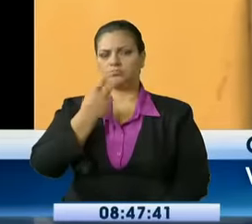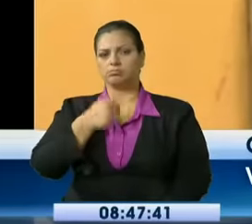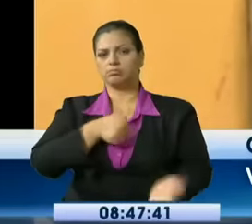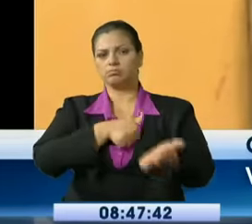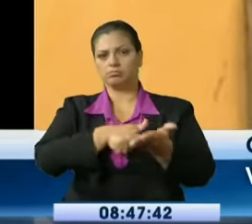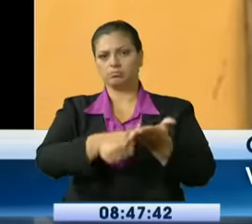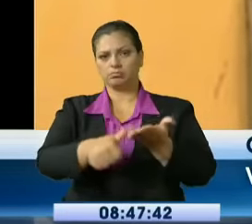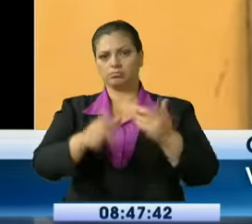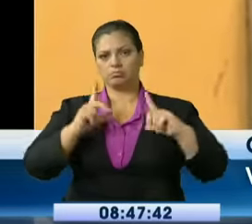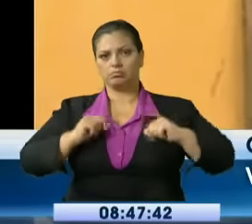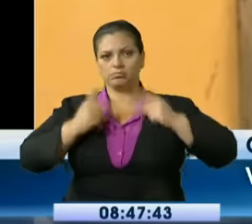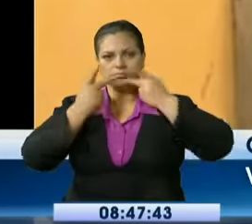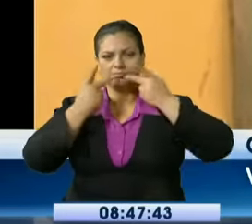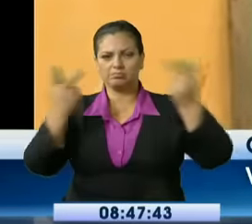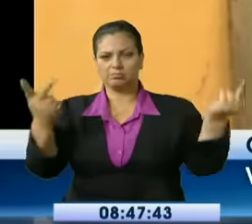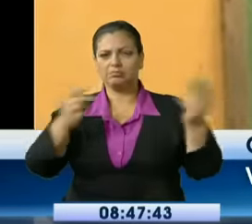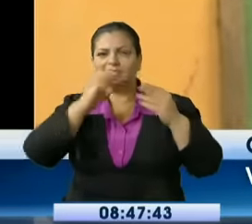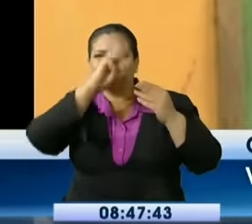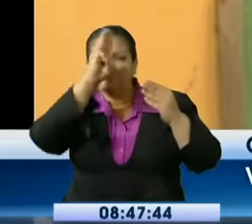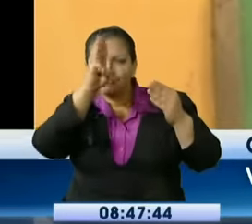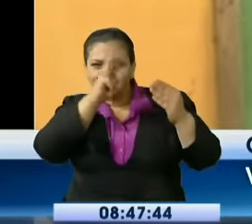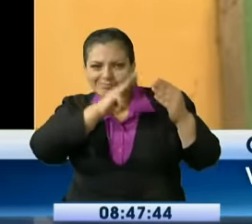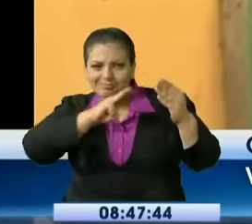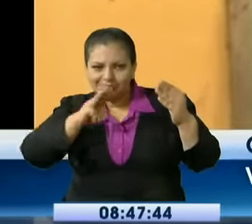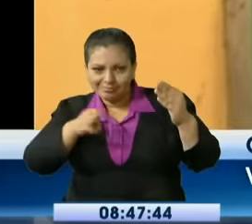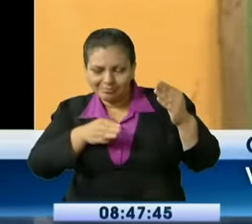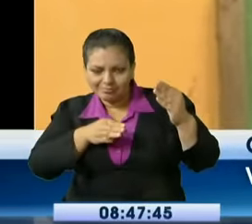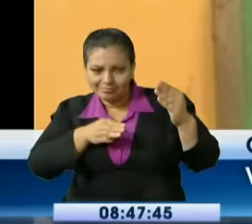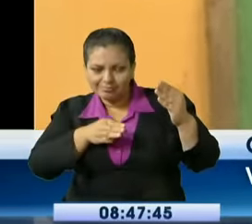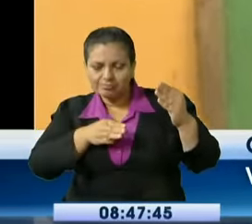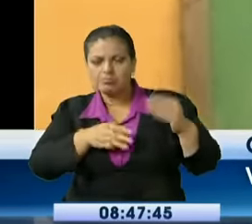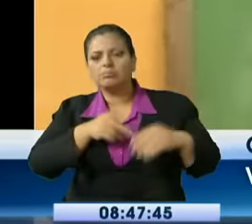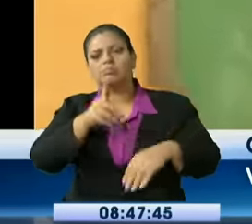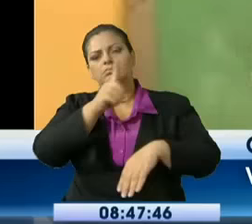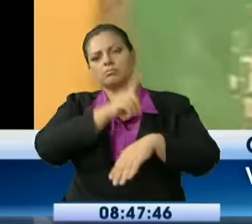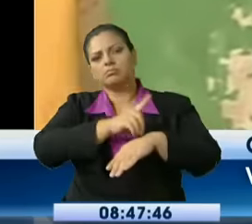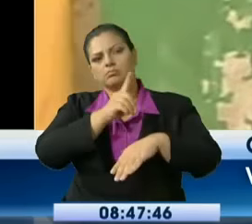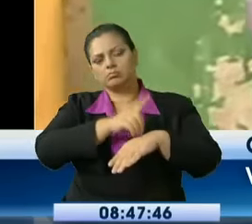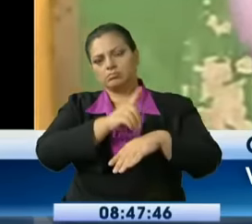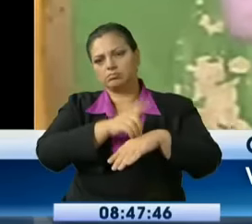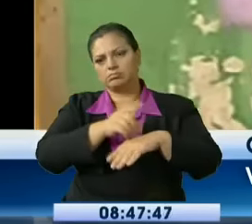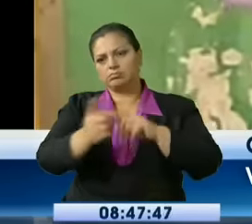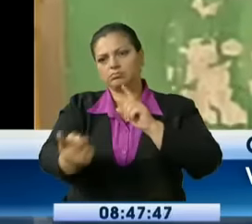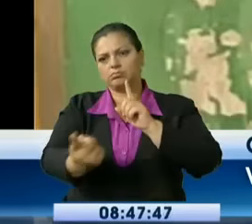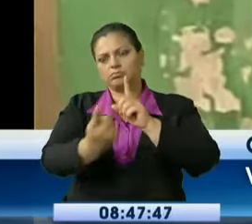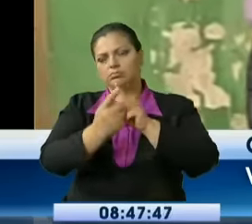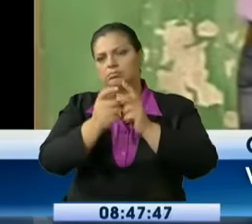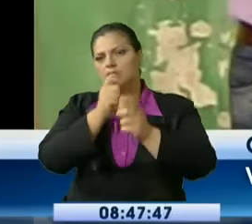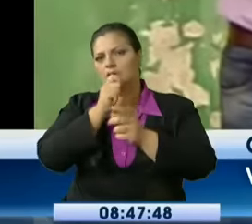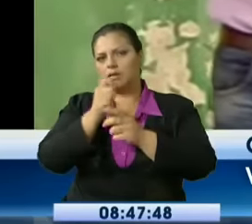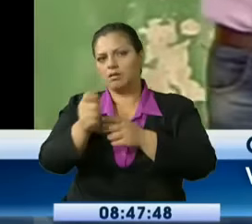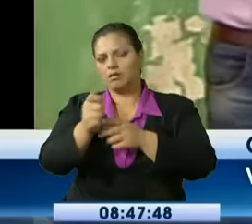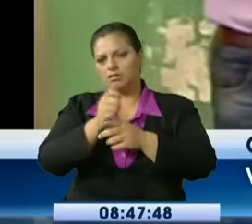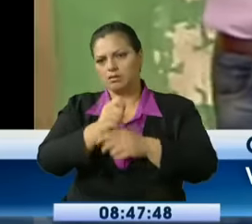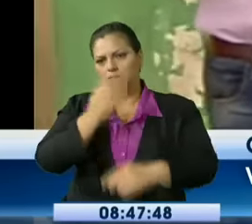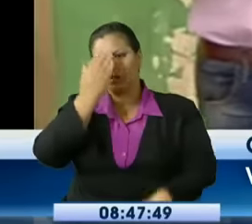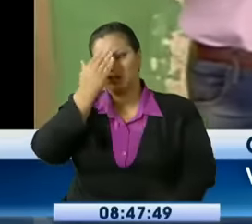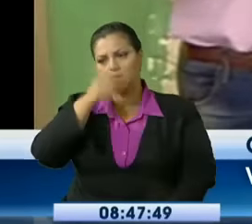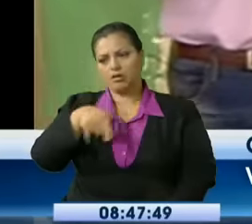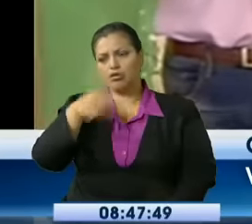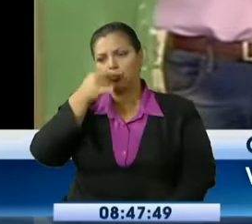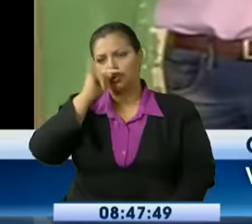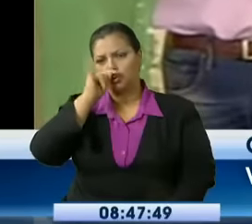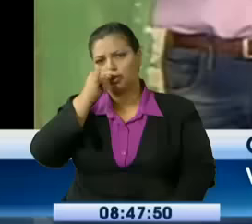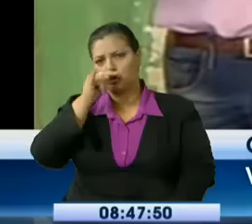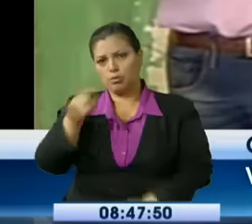dando a esta madre que tiene justamente un trauma tan grande porque recordemos que no solamente